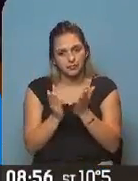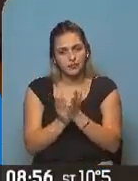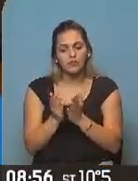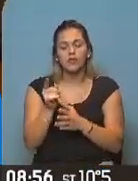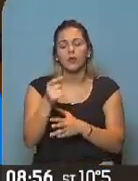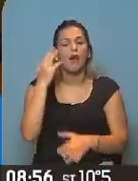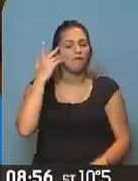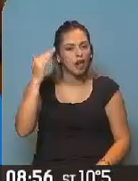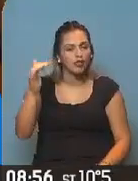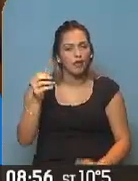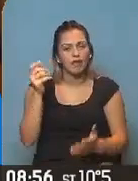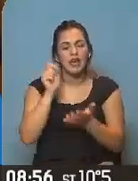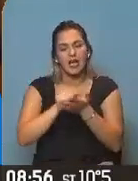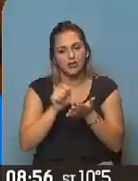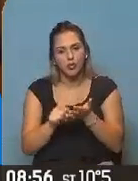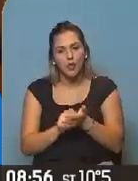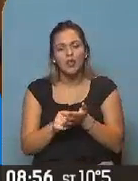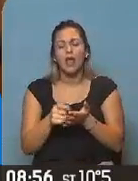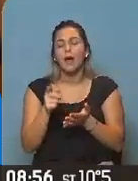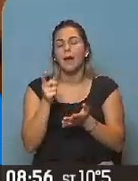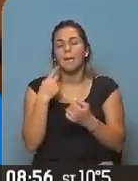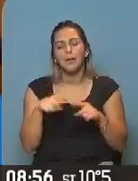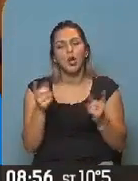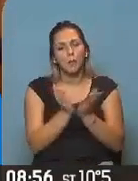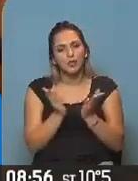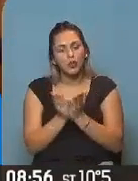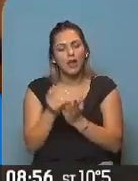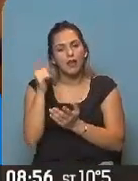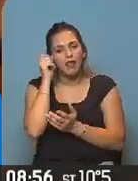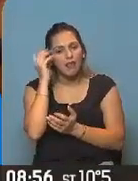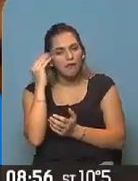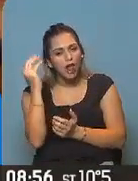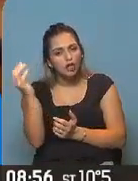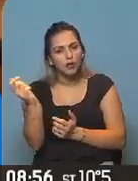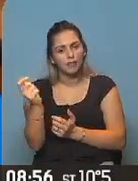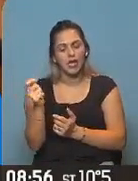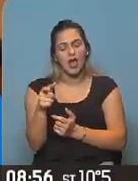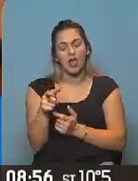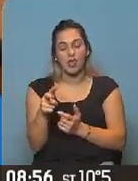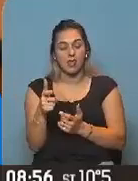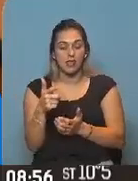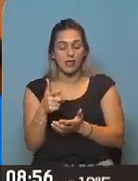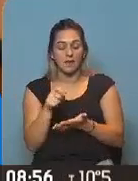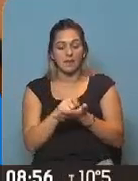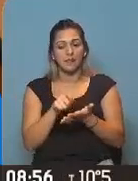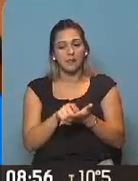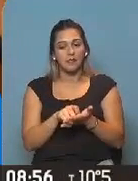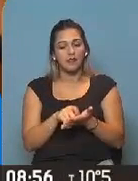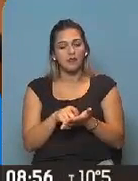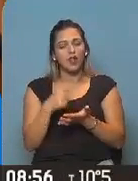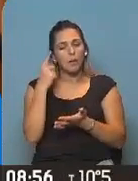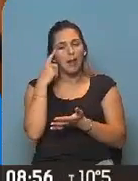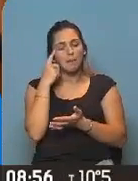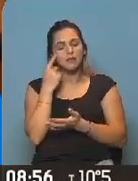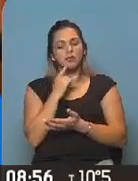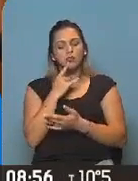filosofía, pero no solo para estudiar la filosofía de estos grandes autores, sino para pensar una filosofía